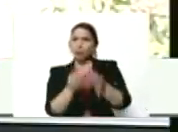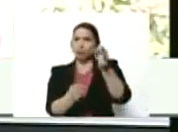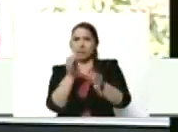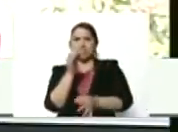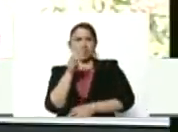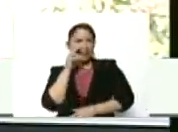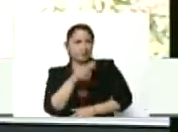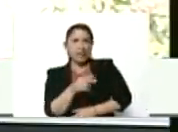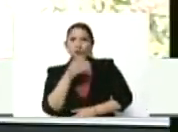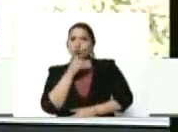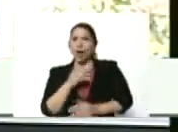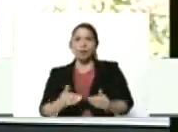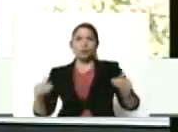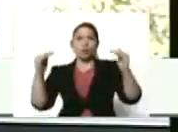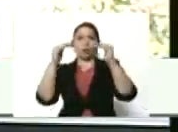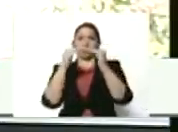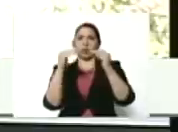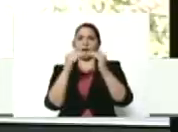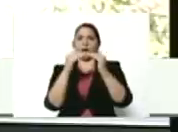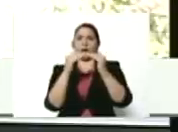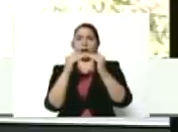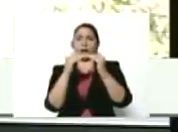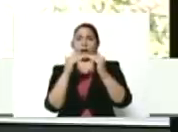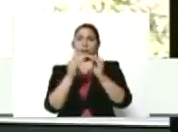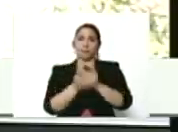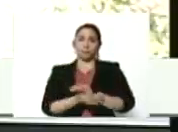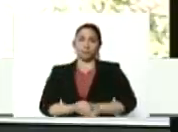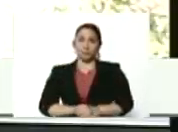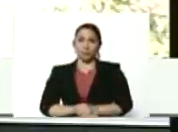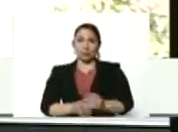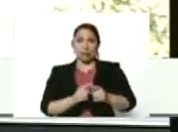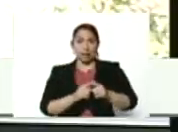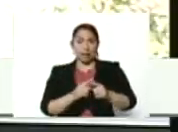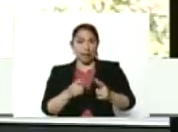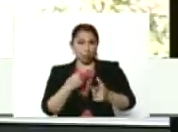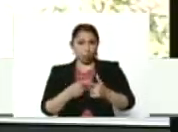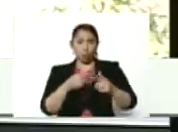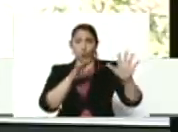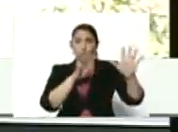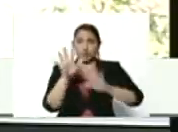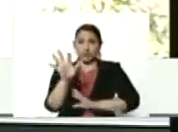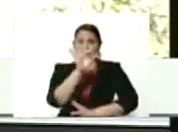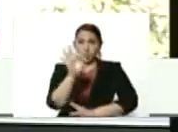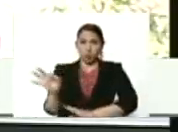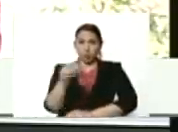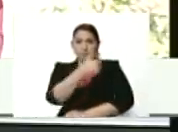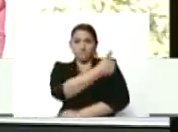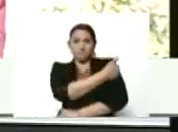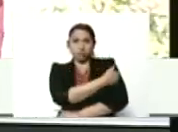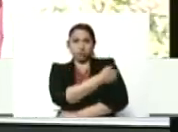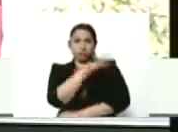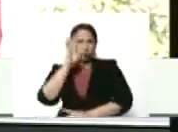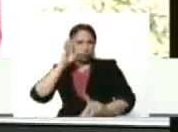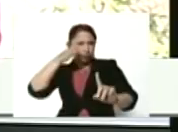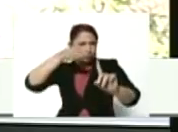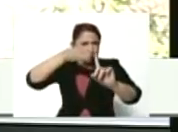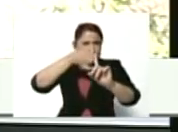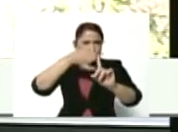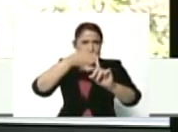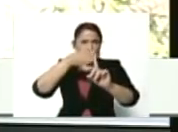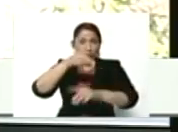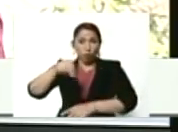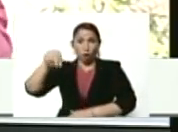la desigualdad. Mientras el 95% de las vacunas se concentran arriba en el